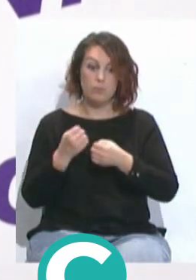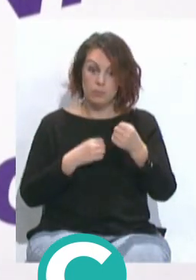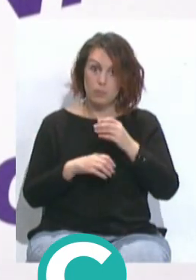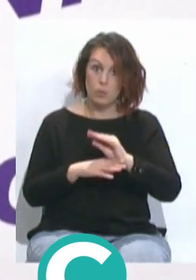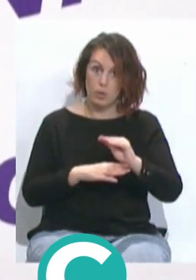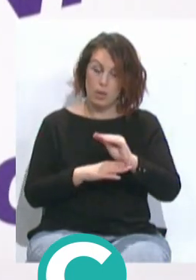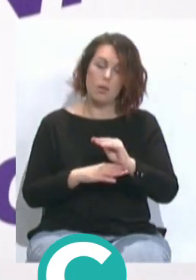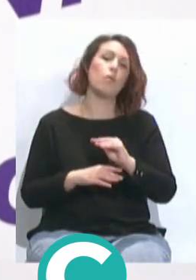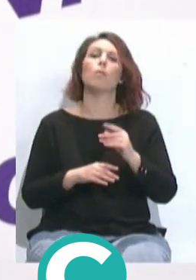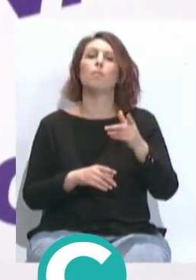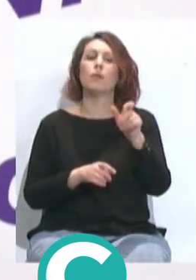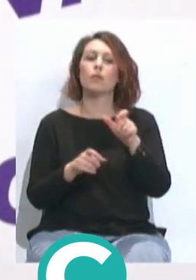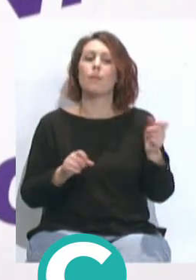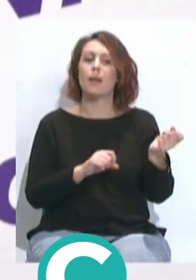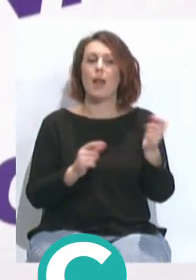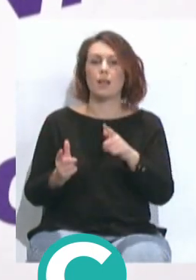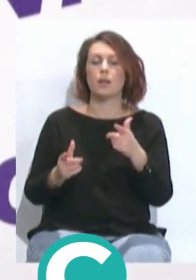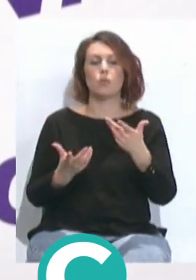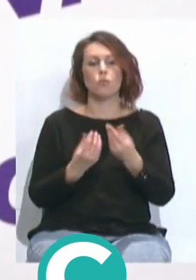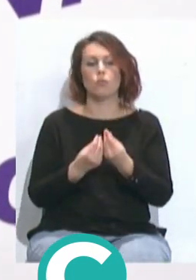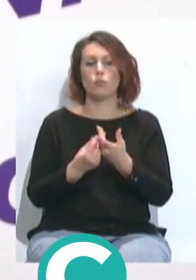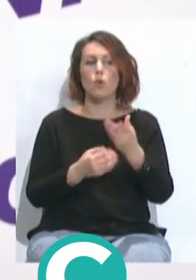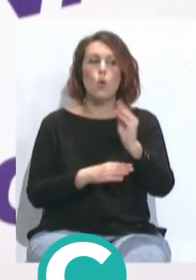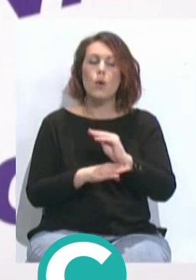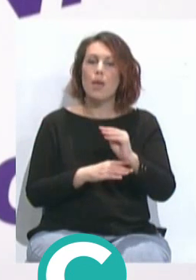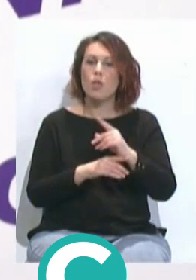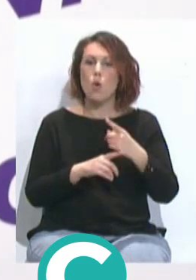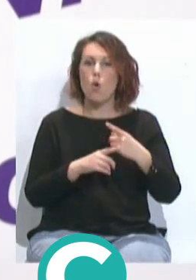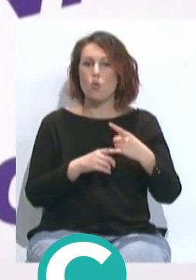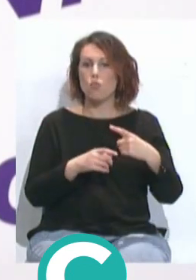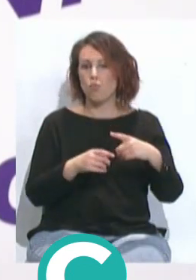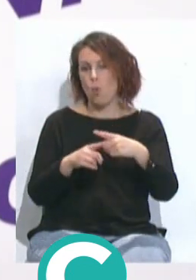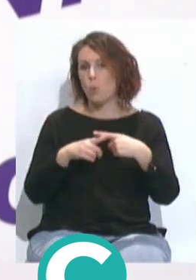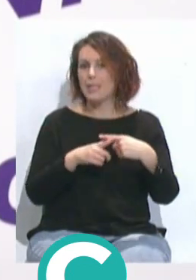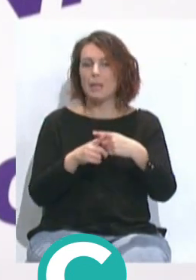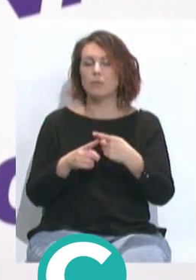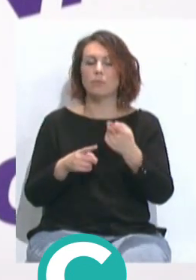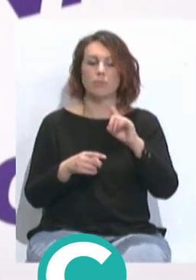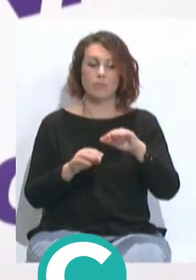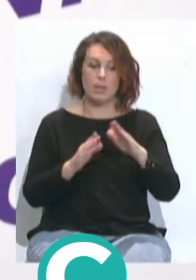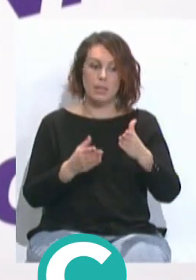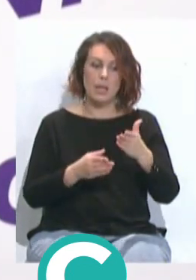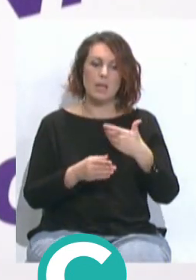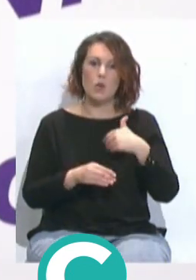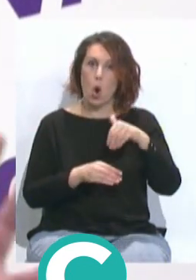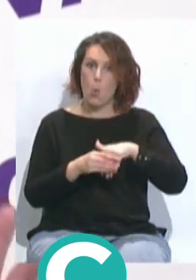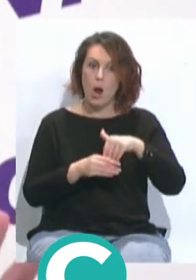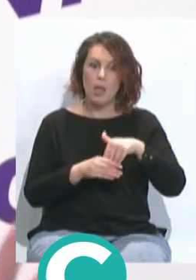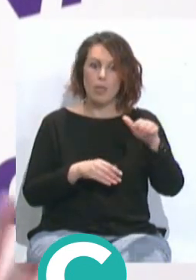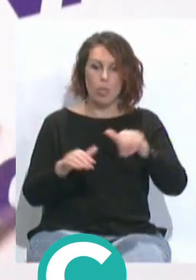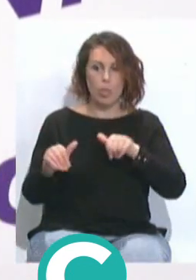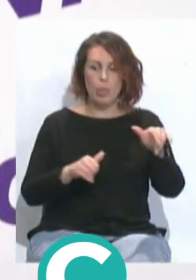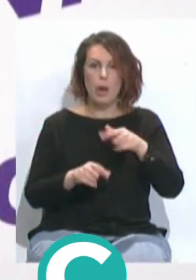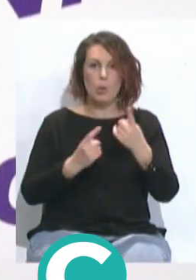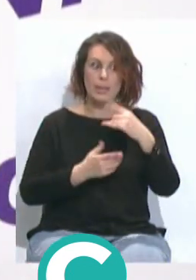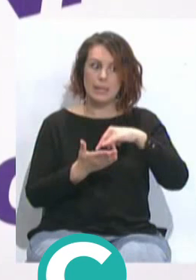de los cuidados, con las personas migrantes, con los cuidados comunitarios. Esa serie de mesas se van a ir convocando, como ya digo, unas serán